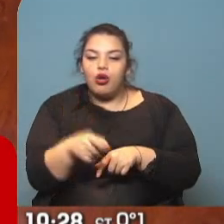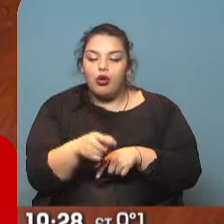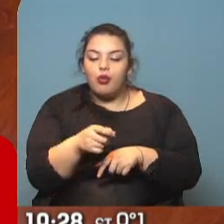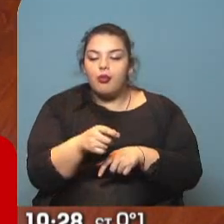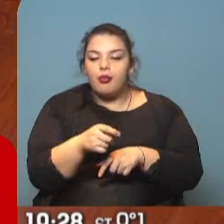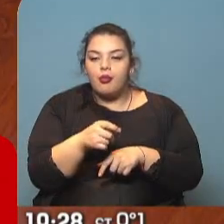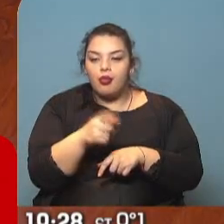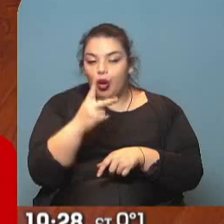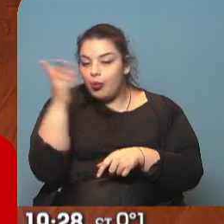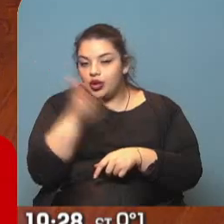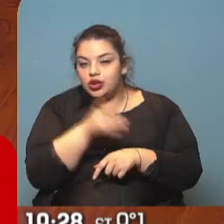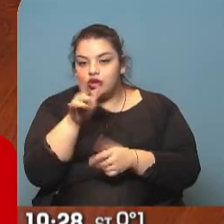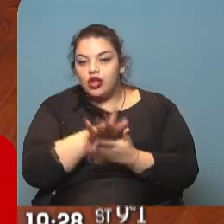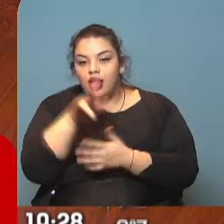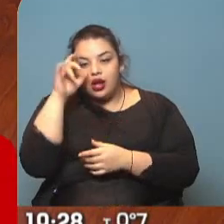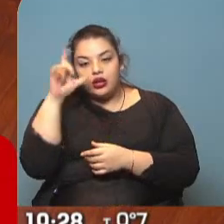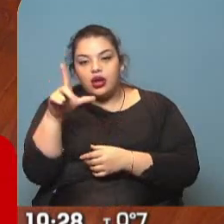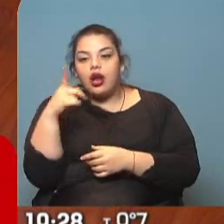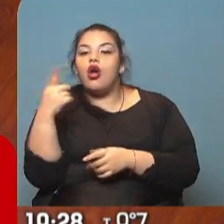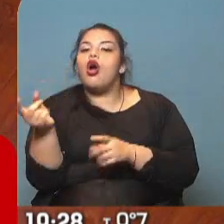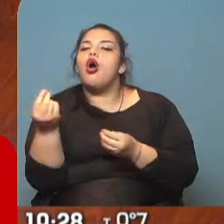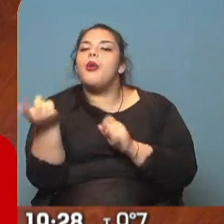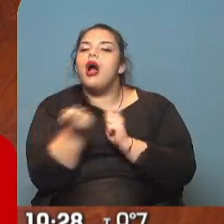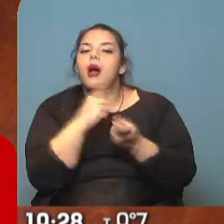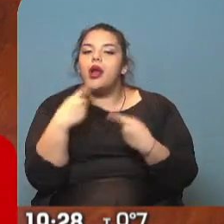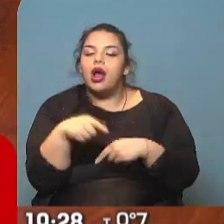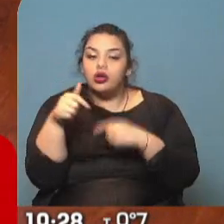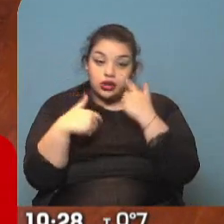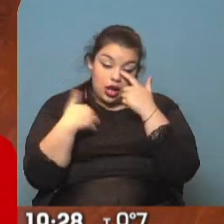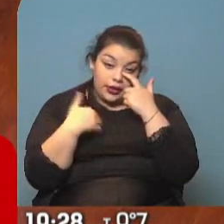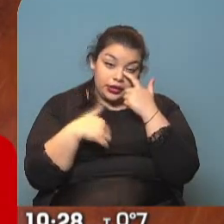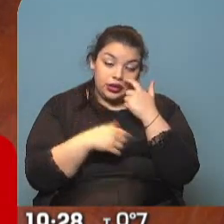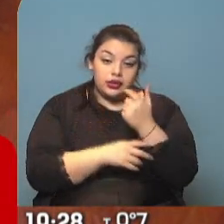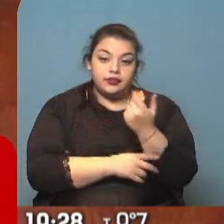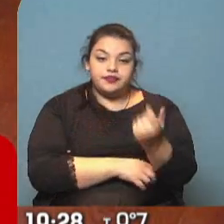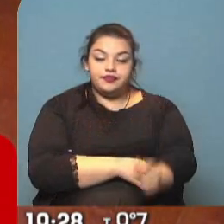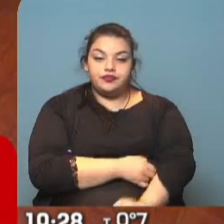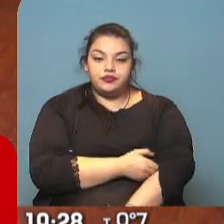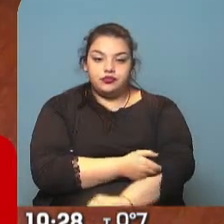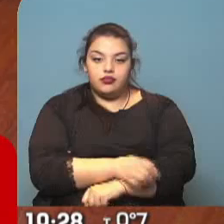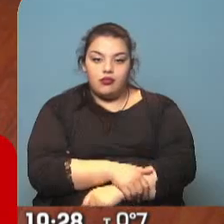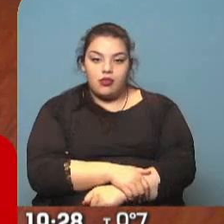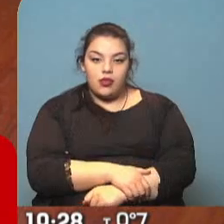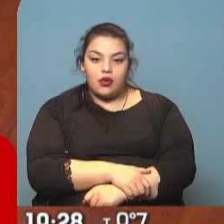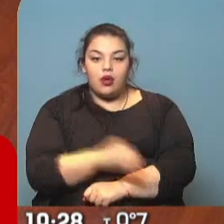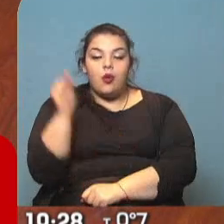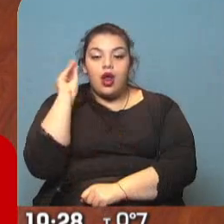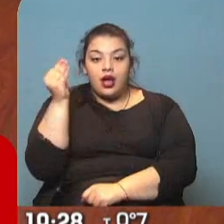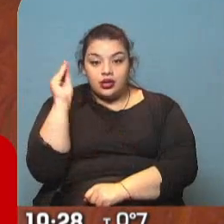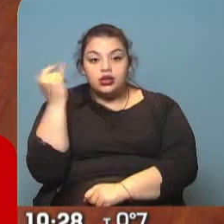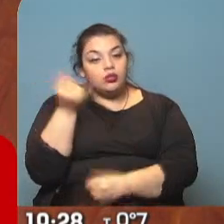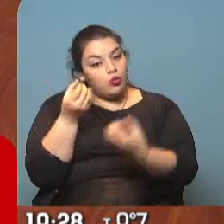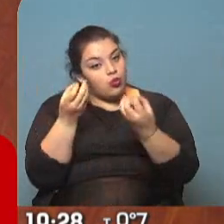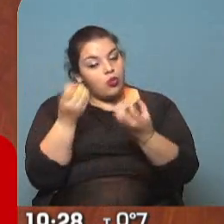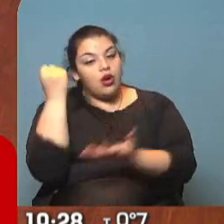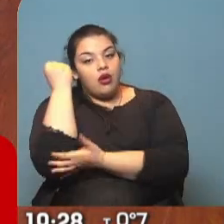fuerte de la bolsa. ¿Cómo impacta en la Argentina lo que ocurre en Brasil? Bueno, Brasil tenés un tema de que, si bien tiene buenos fundamentos económicos, Brasil